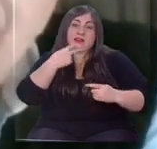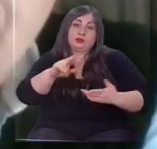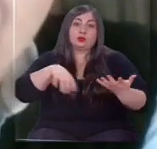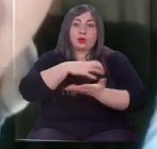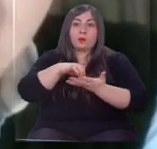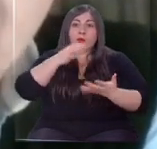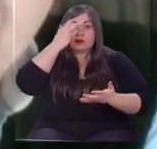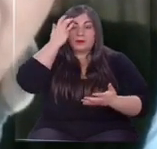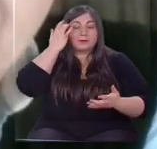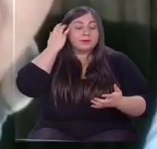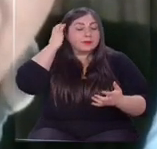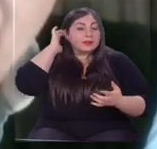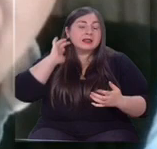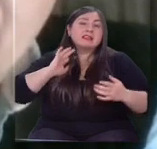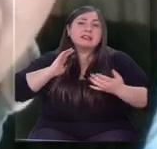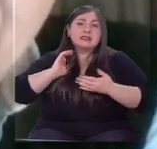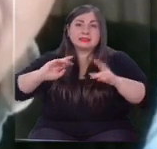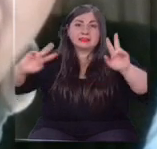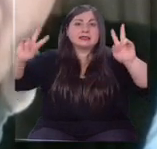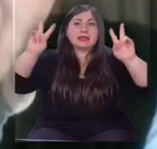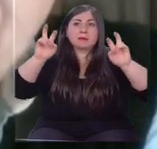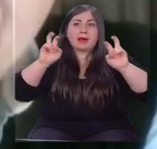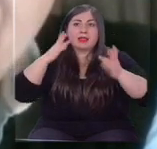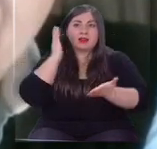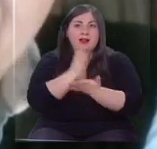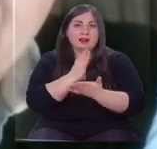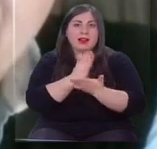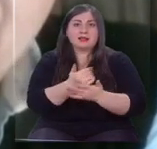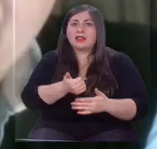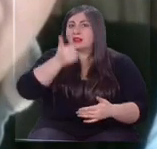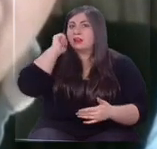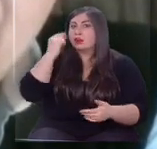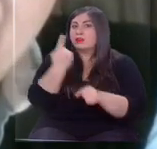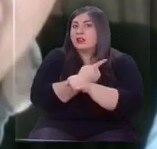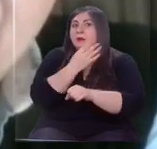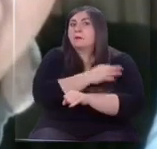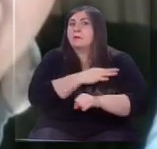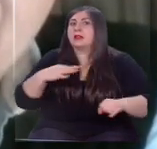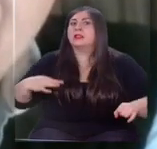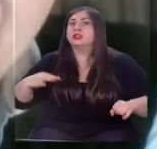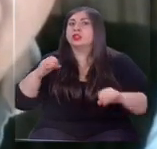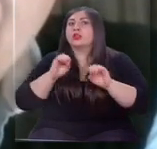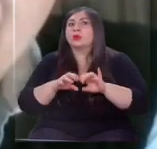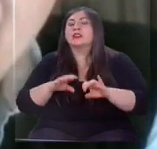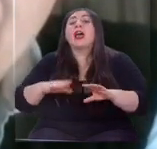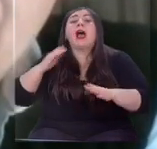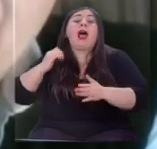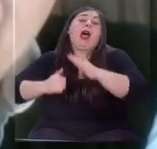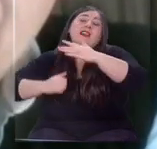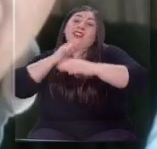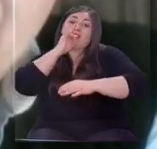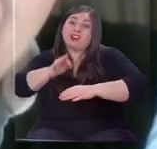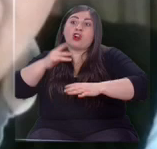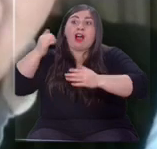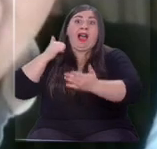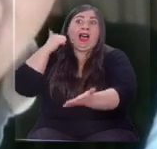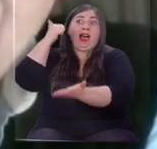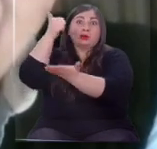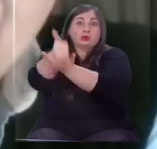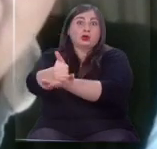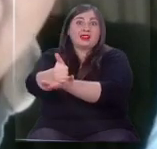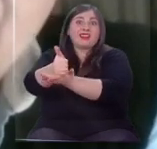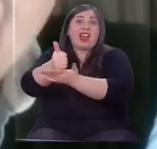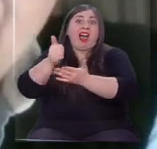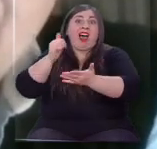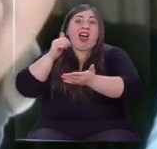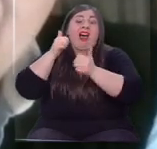comunas. Sergio, sobre el tema de las clases, conversábamos ayer con el ministro de Educación y nos decía que finalmente va a ser la autoridad sanitaria la que vaya a determinar